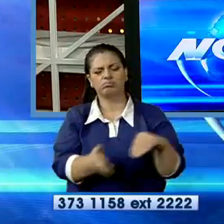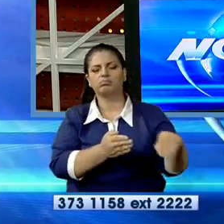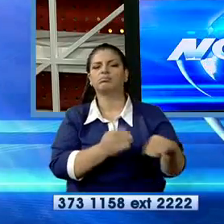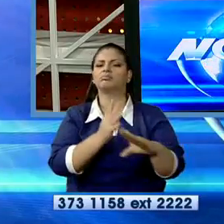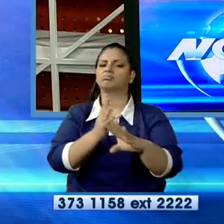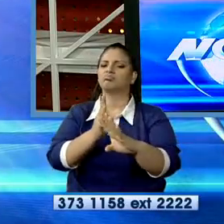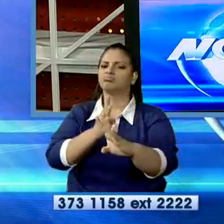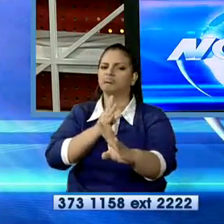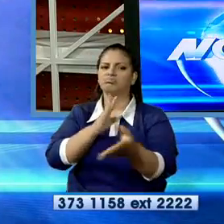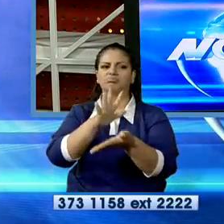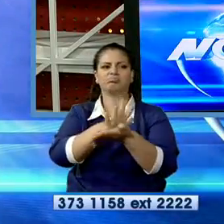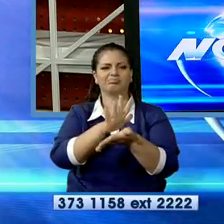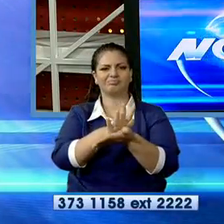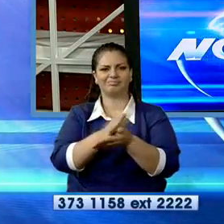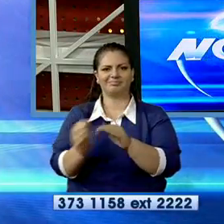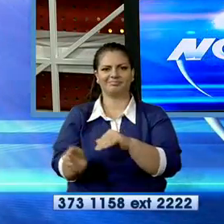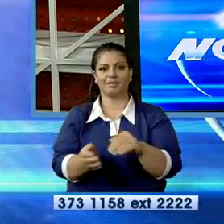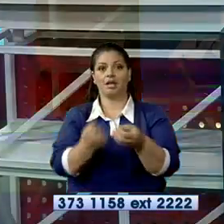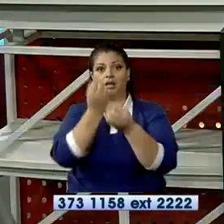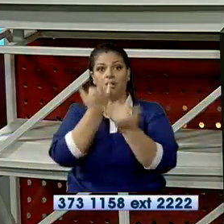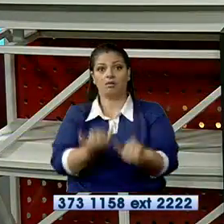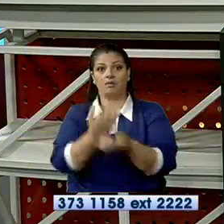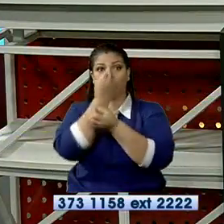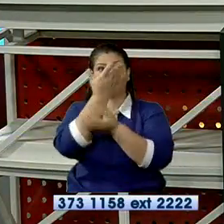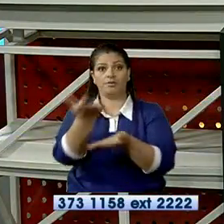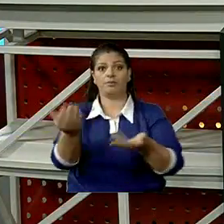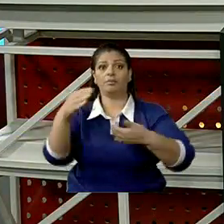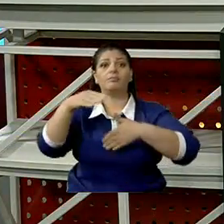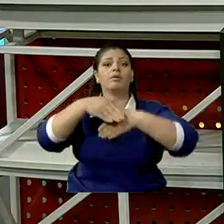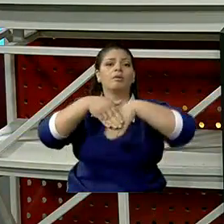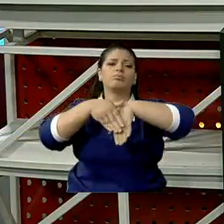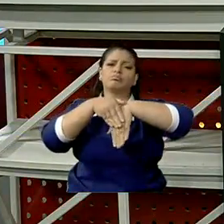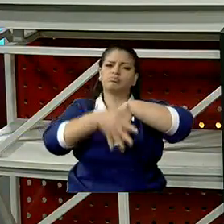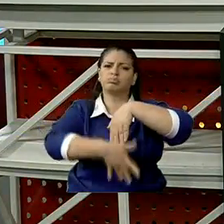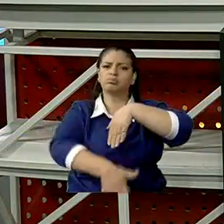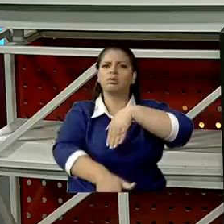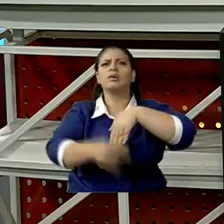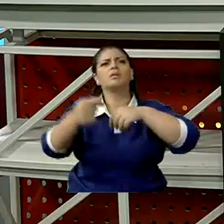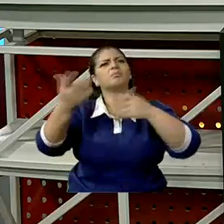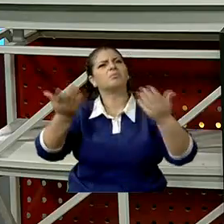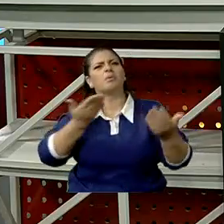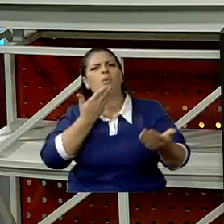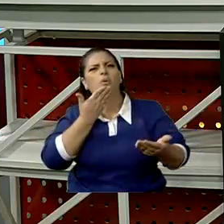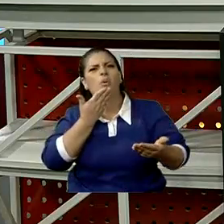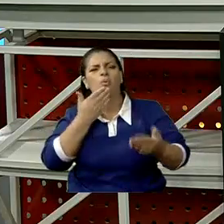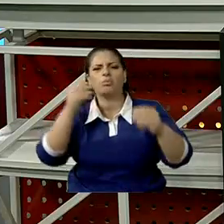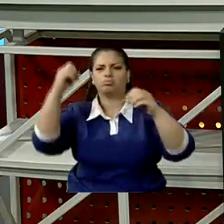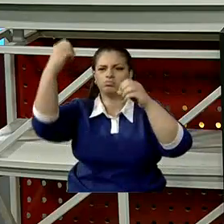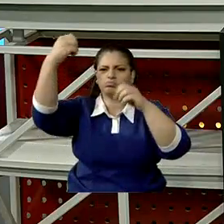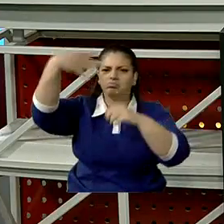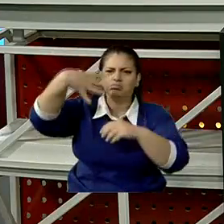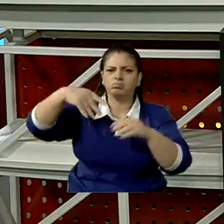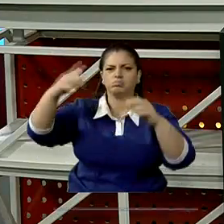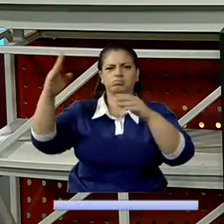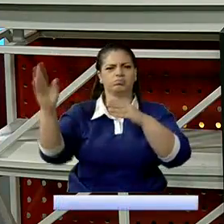ahora los invitamos a conocer cómo está el clima en diferentes partes del continente americano. Esto en la siguiente cápsula informativa, gracias a